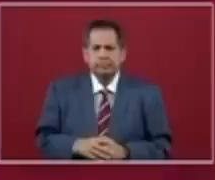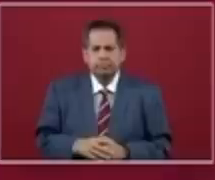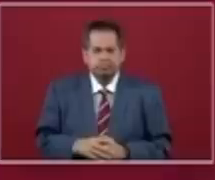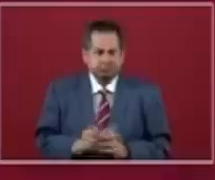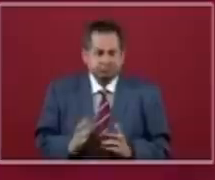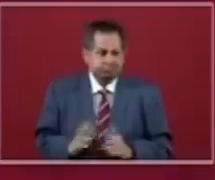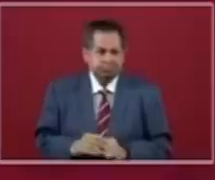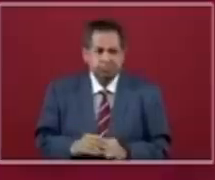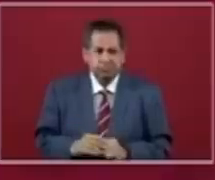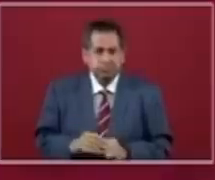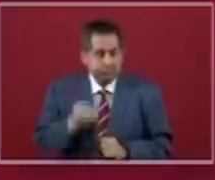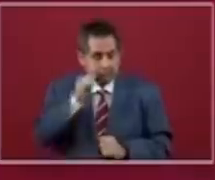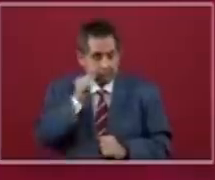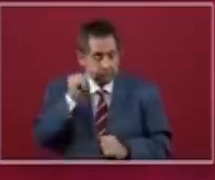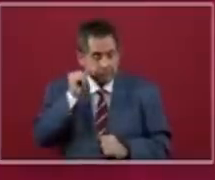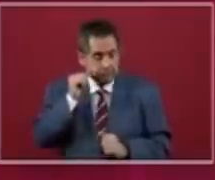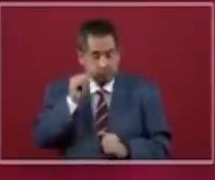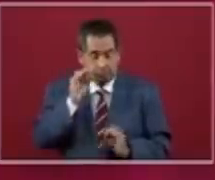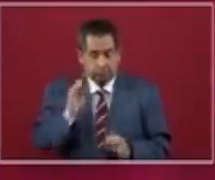Lo de ayer